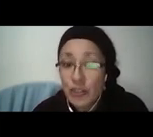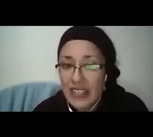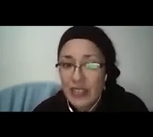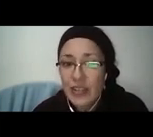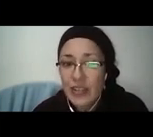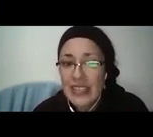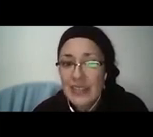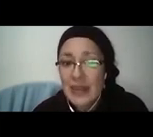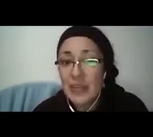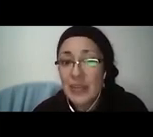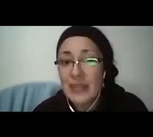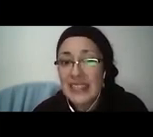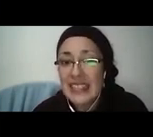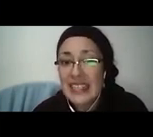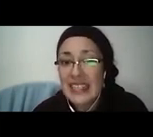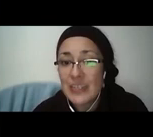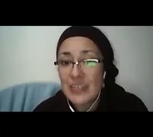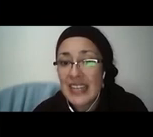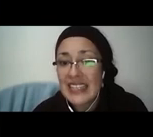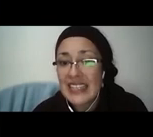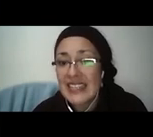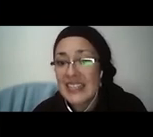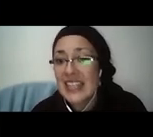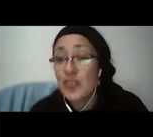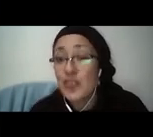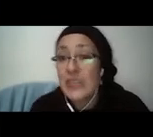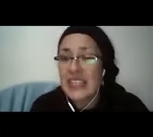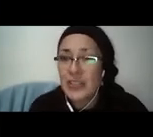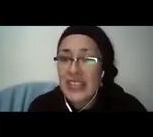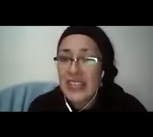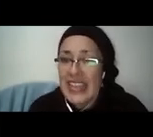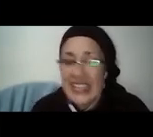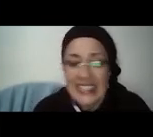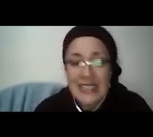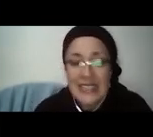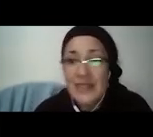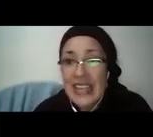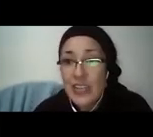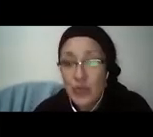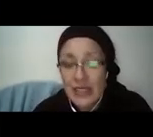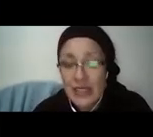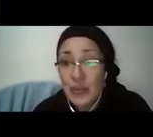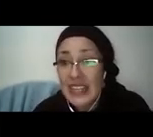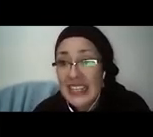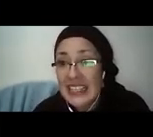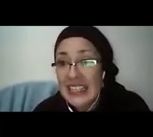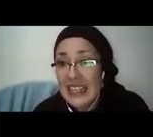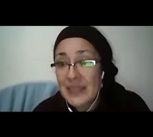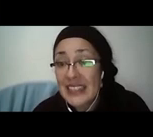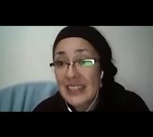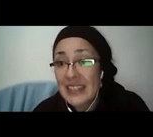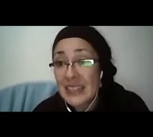otras tecnologías para poder mantener la seguridad y estabilidad del suministro. Es decir, es un tipo de